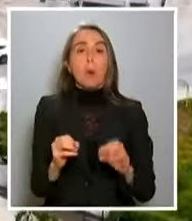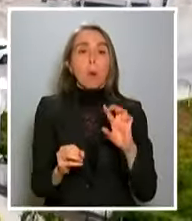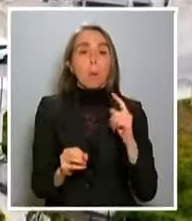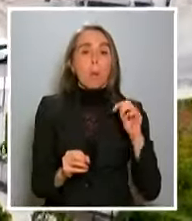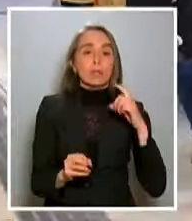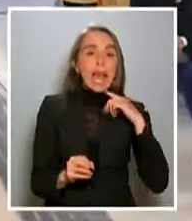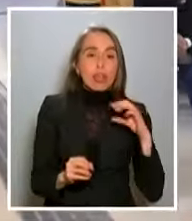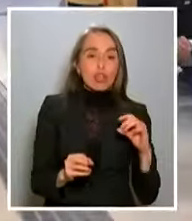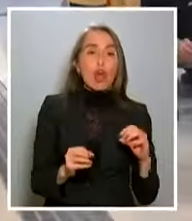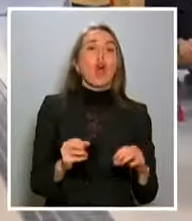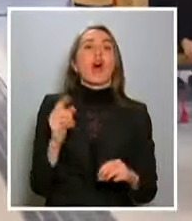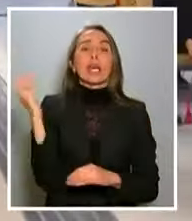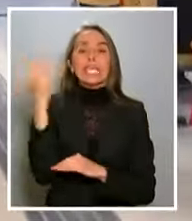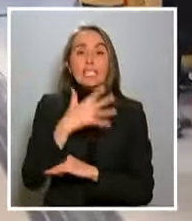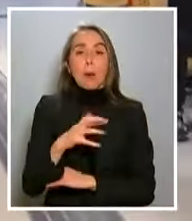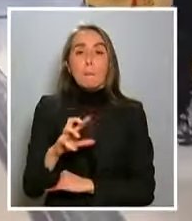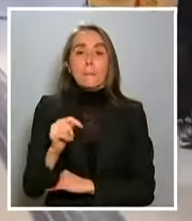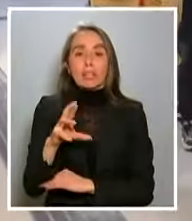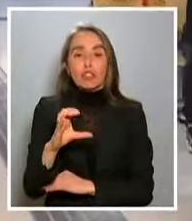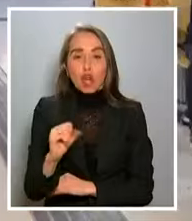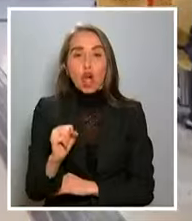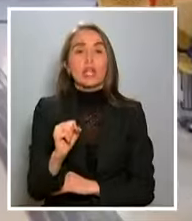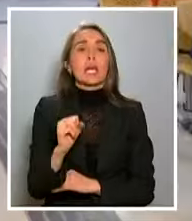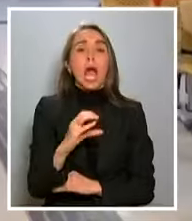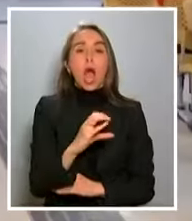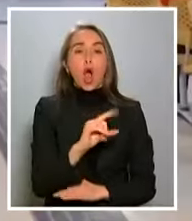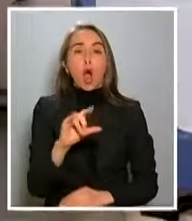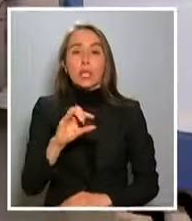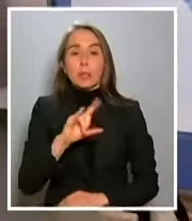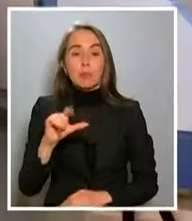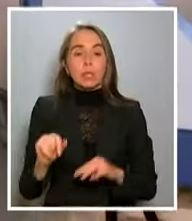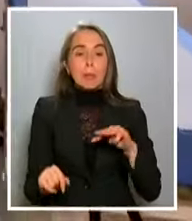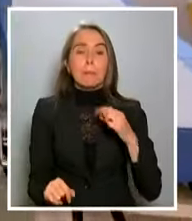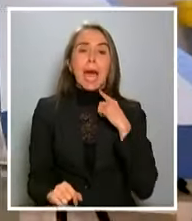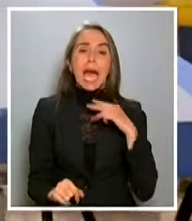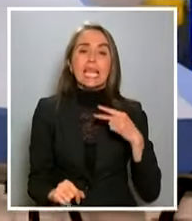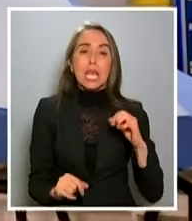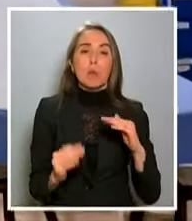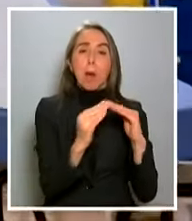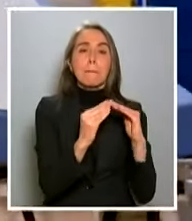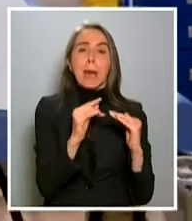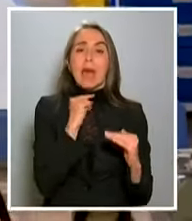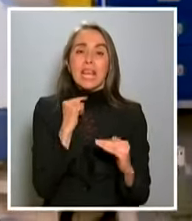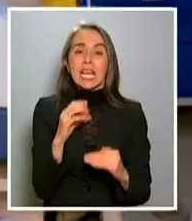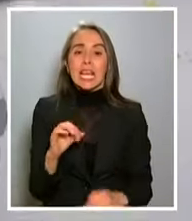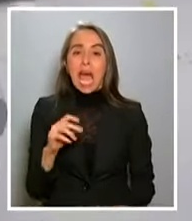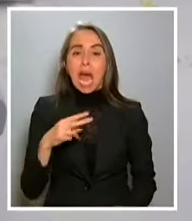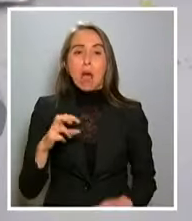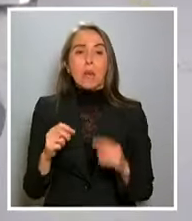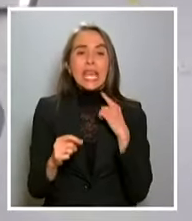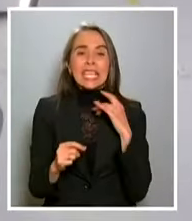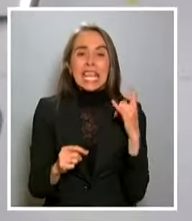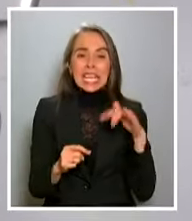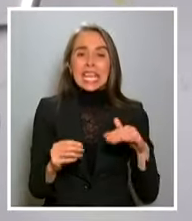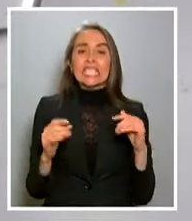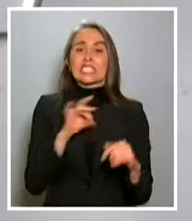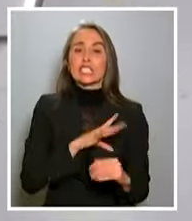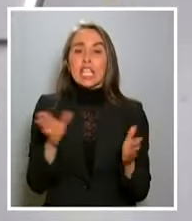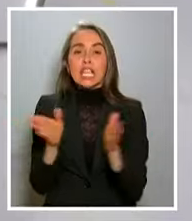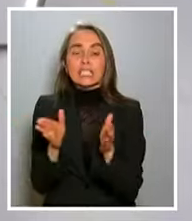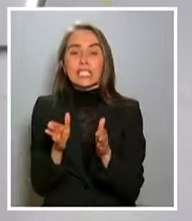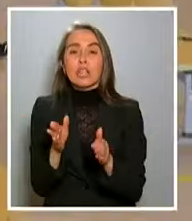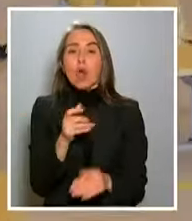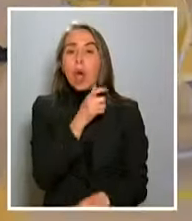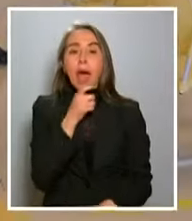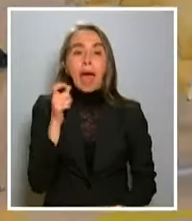Putaendo, Quillota, Petorca, Collipulli, Maquehue, Padre de las Casas, Carahue, Quellén, Chile Chico y Ancud.